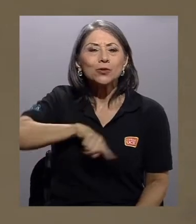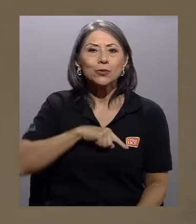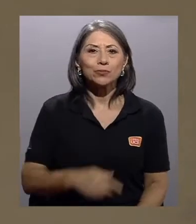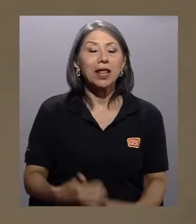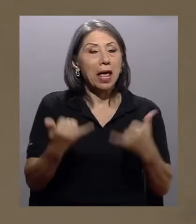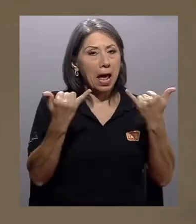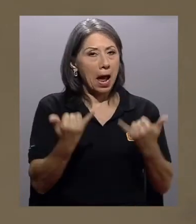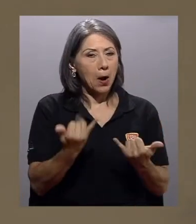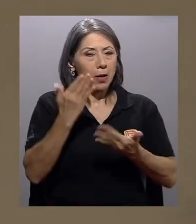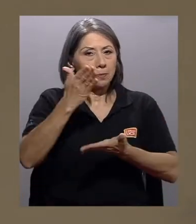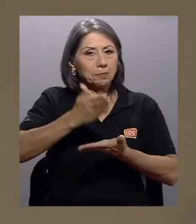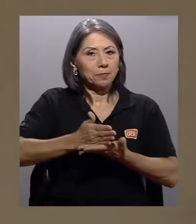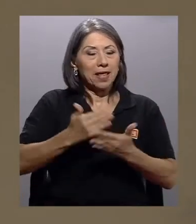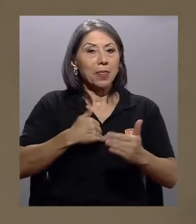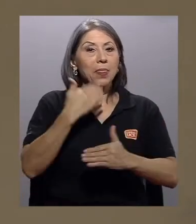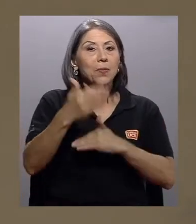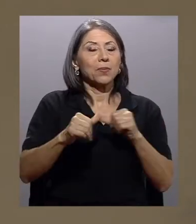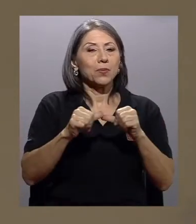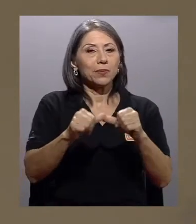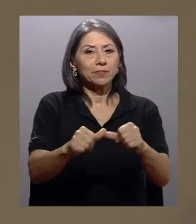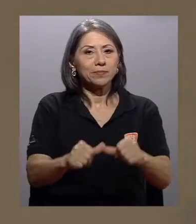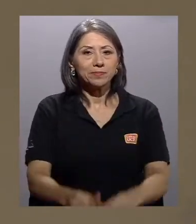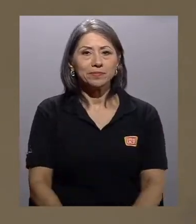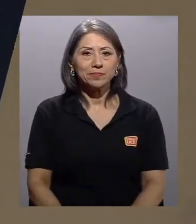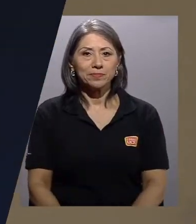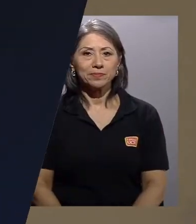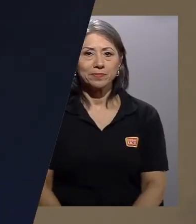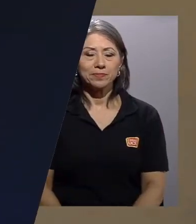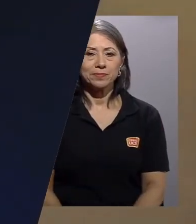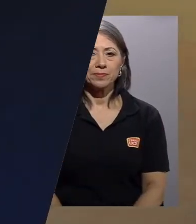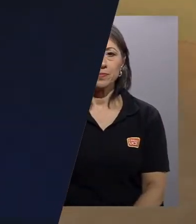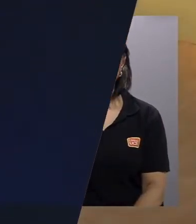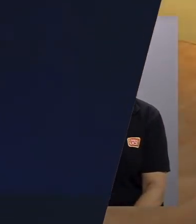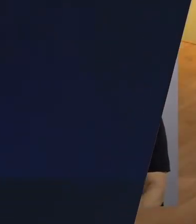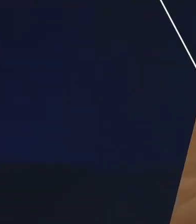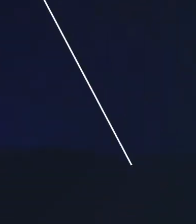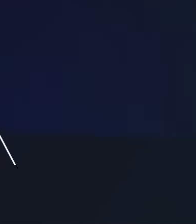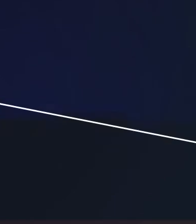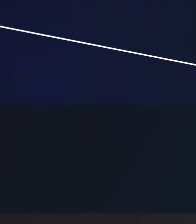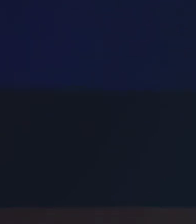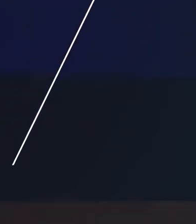Vamos a ir a un corte y regresamos en un instante.